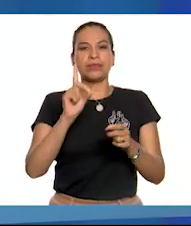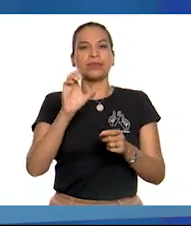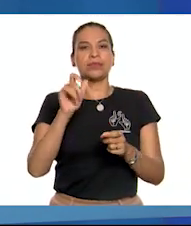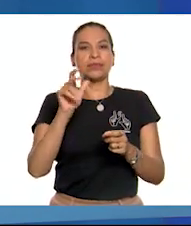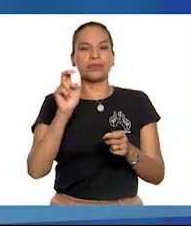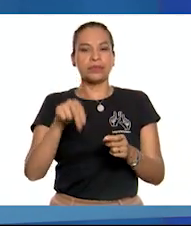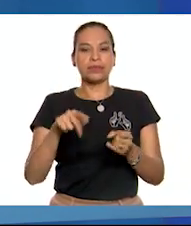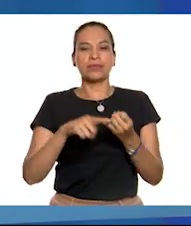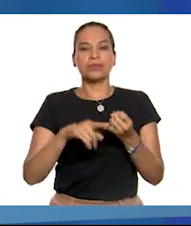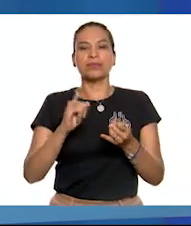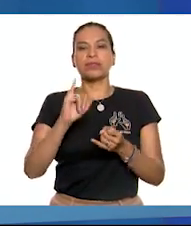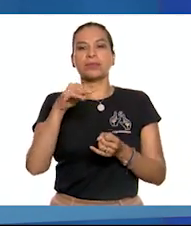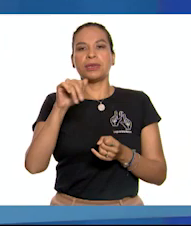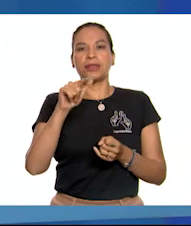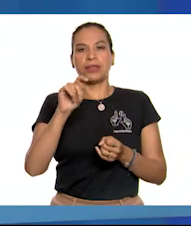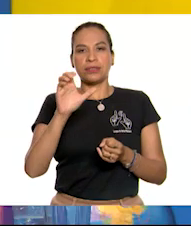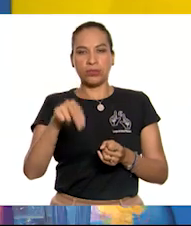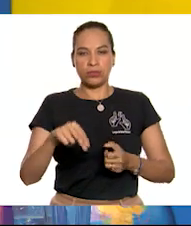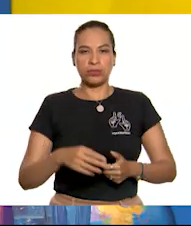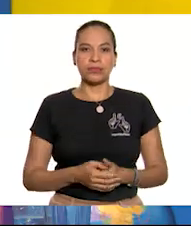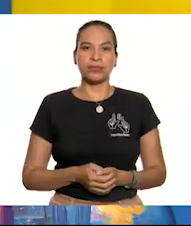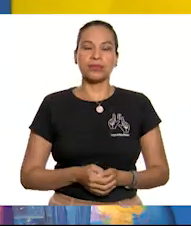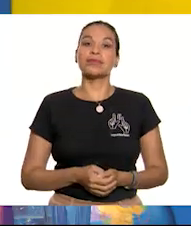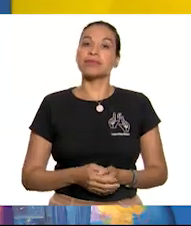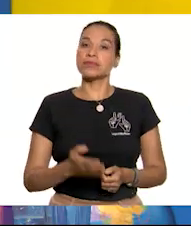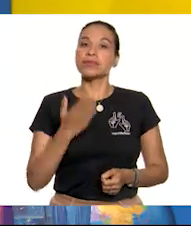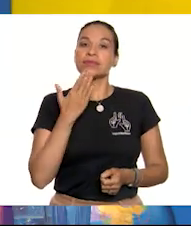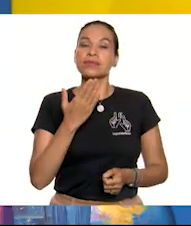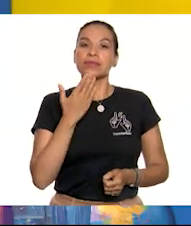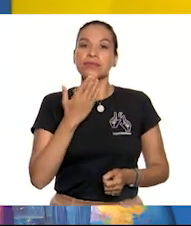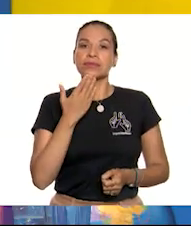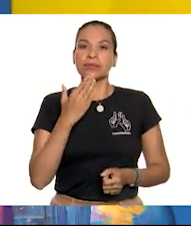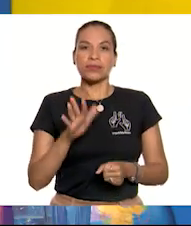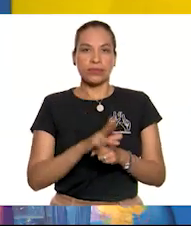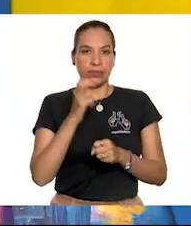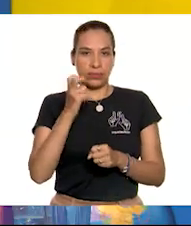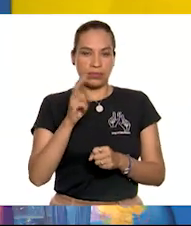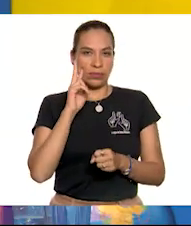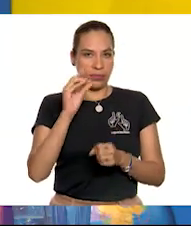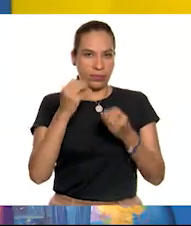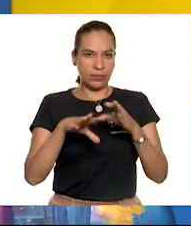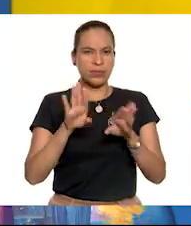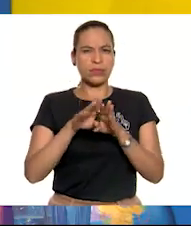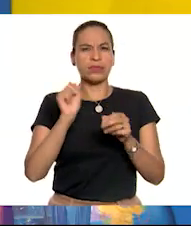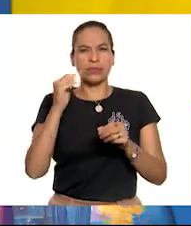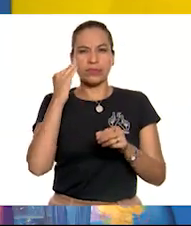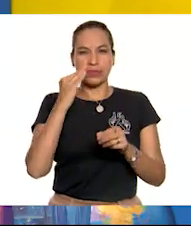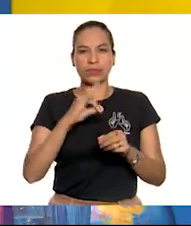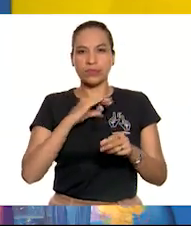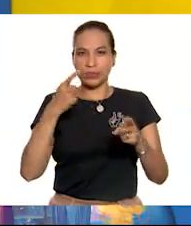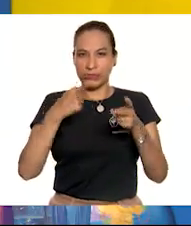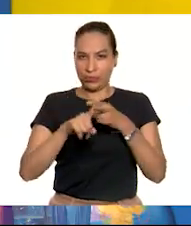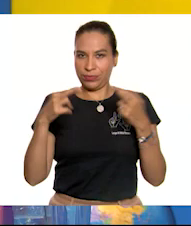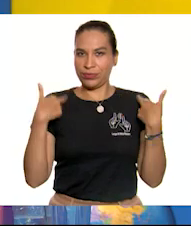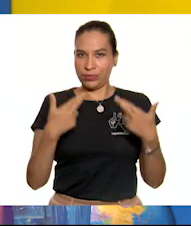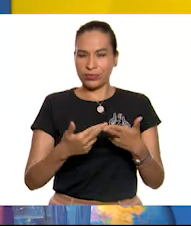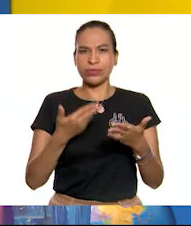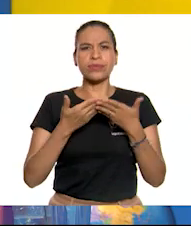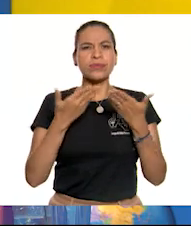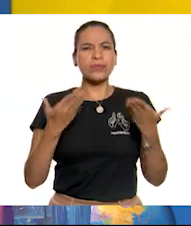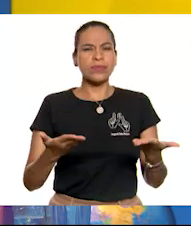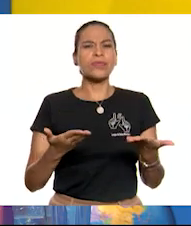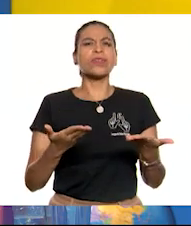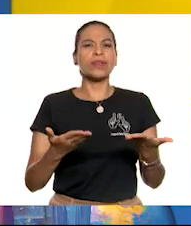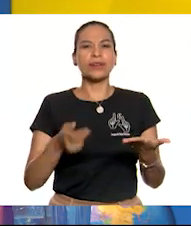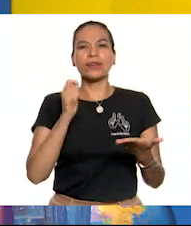decantación y la imantación. Ah, muy bien, pues entonces no perdamos tiempo y empecemos, maestra. Ahora,